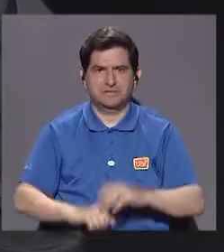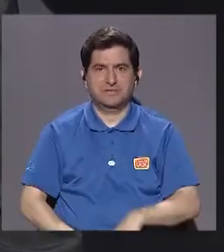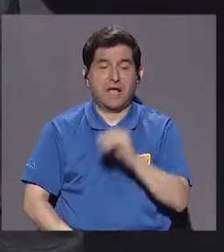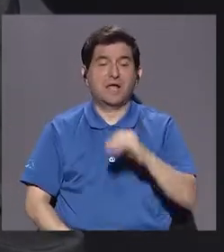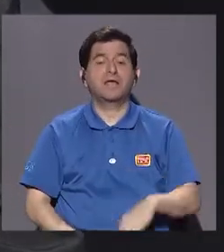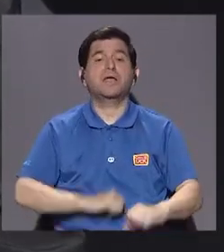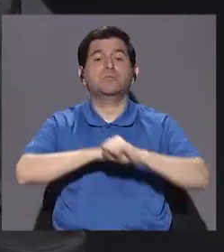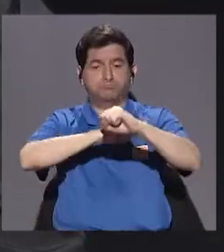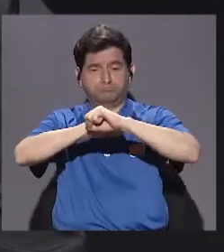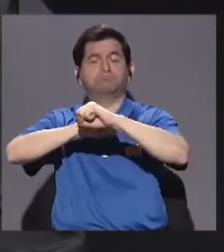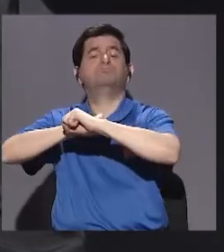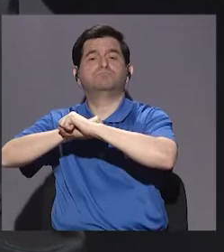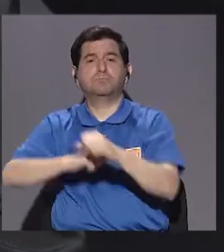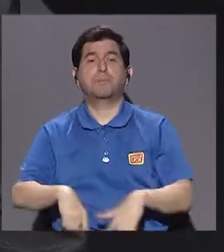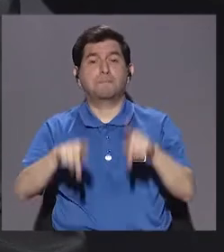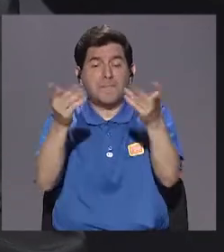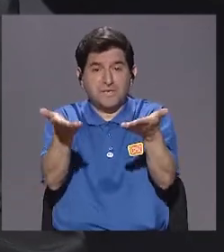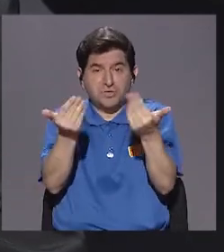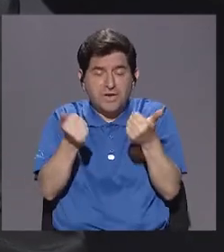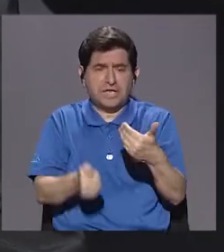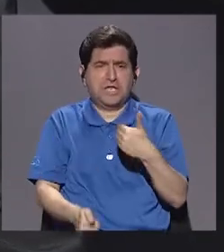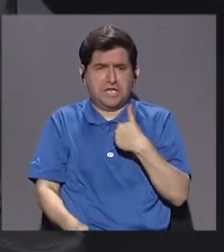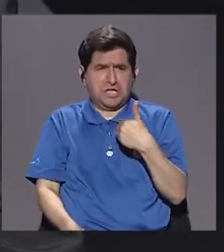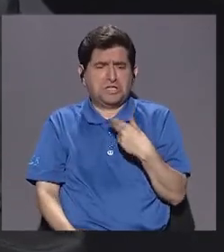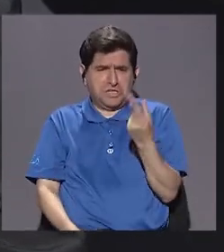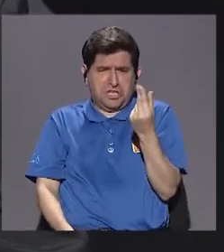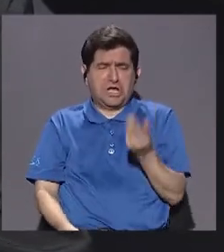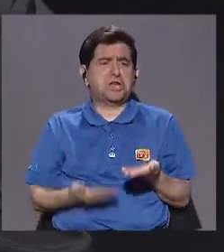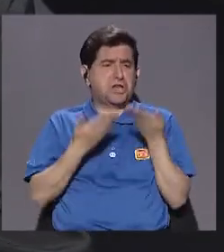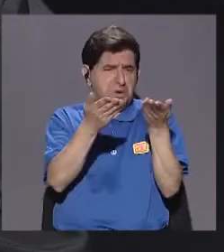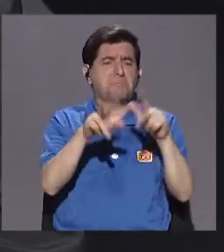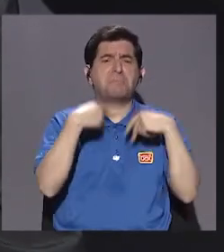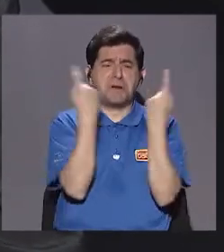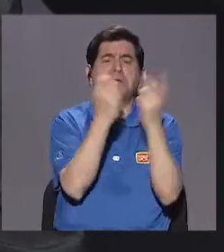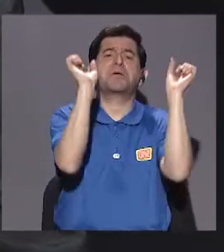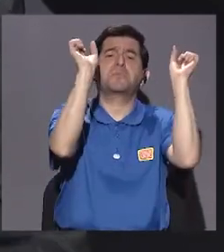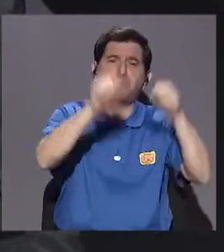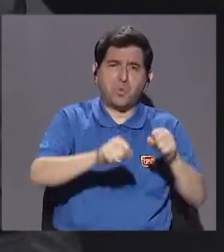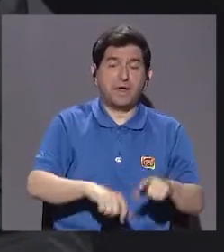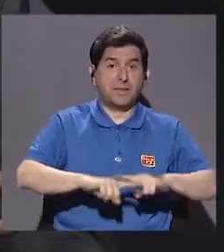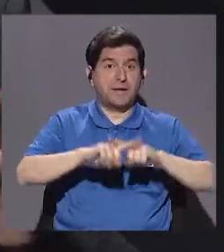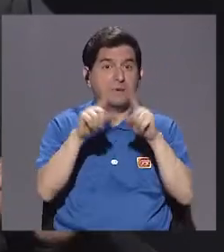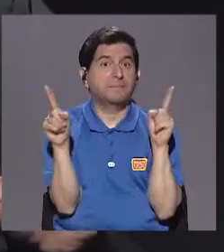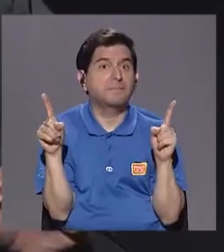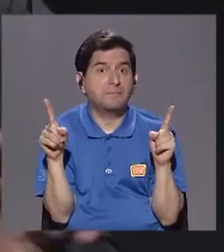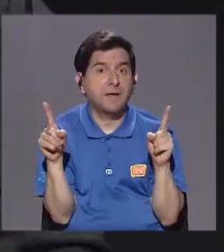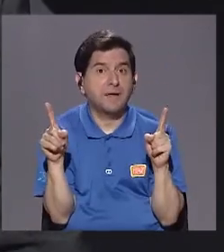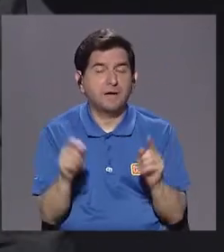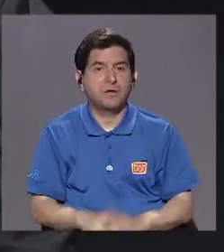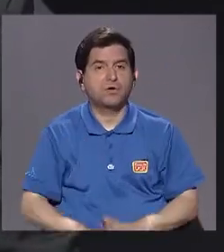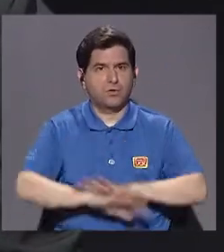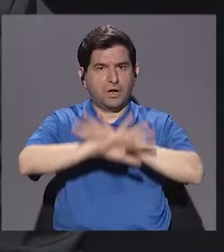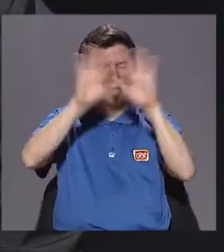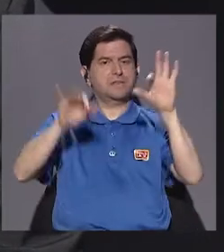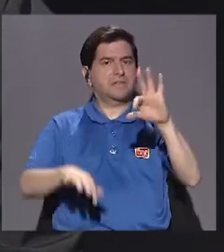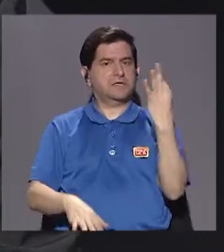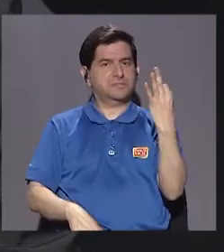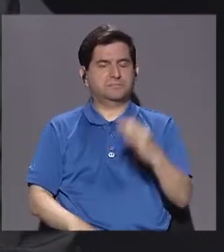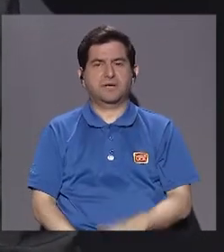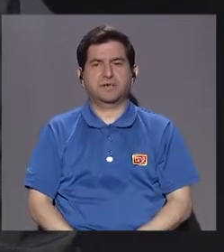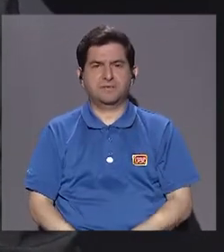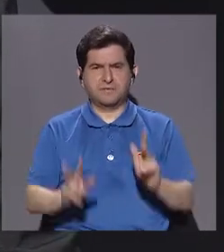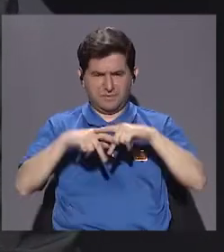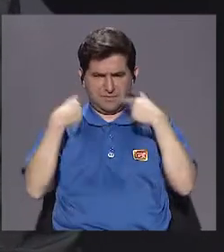publicidad el que quiera y tenga mucho dinero para darle un partido lo puede hacer pero eso tiene que ser transparente entonces los partidos